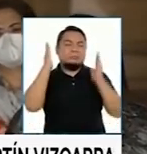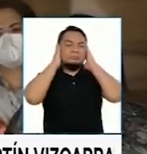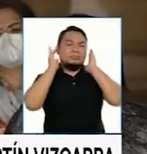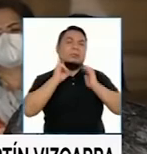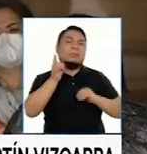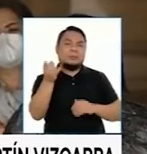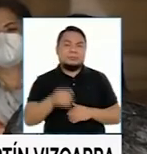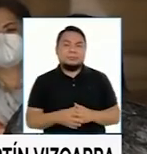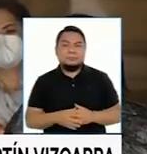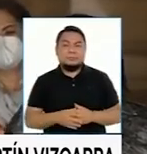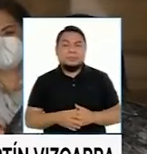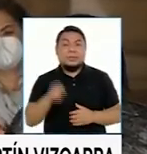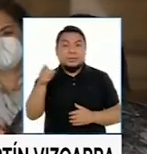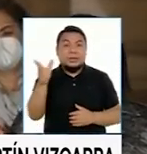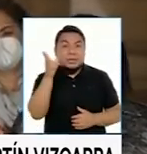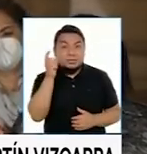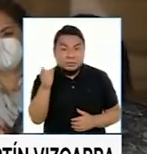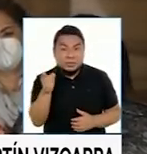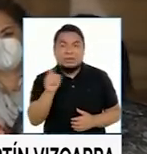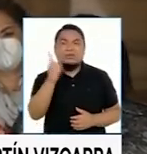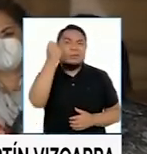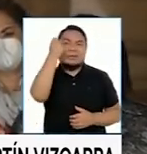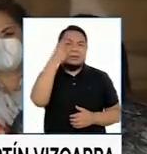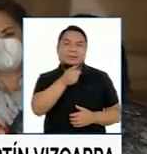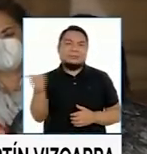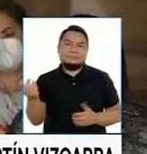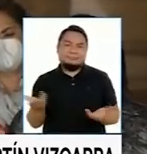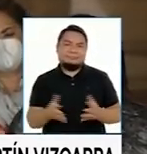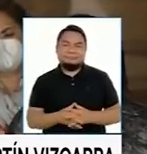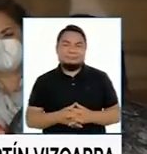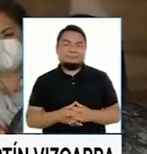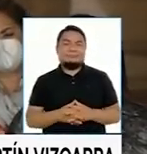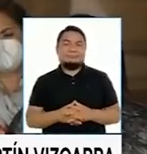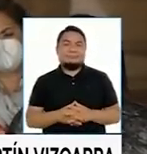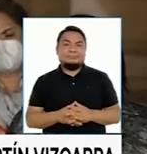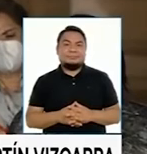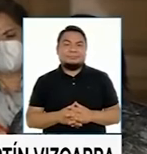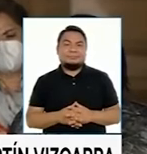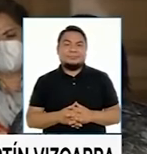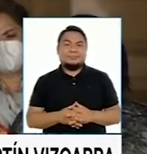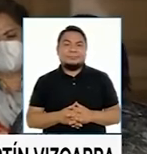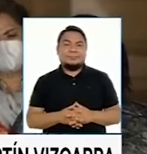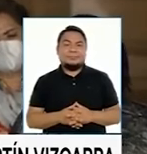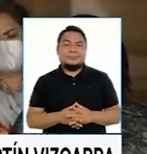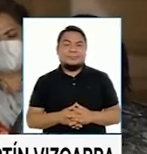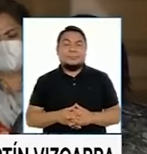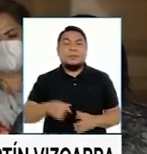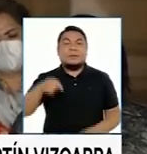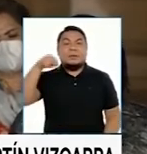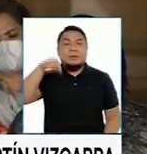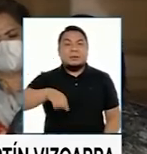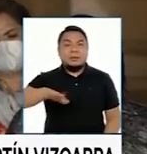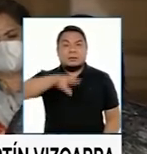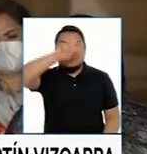a intereses regionales o intereses corporativos muy puntuales, por un lado, pero todavía